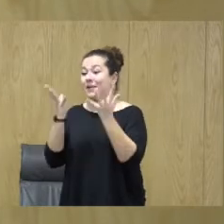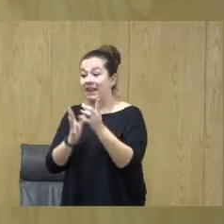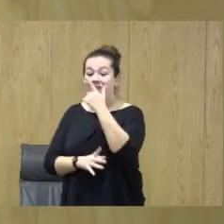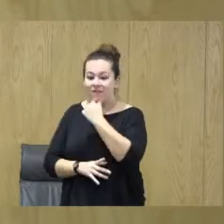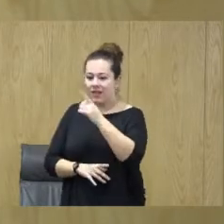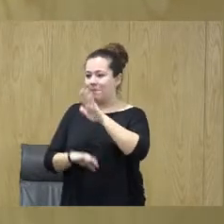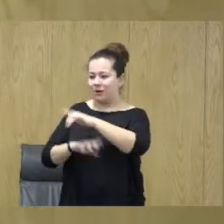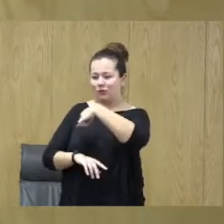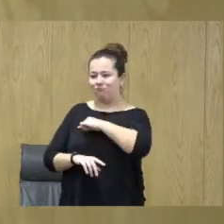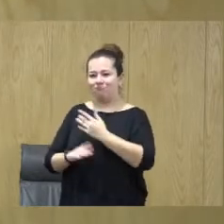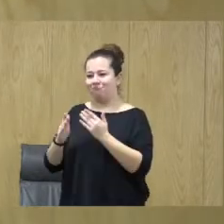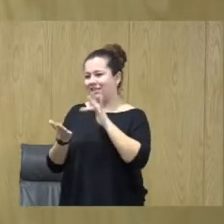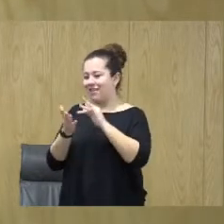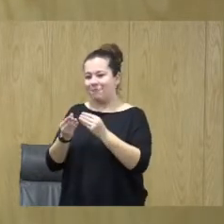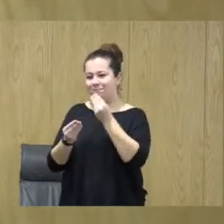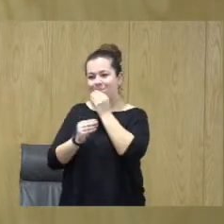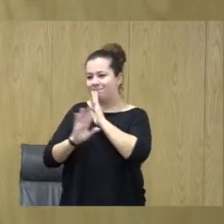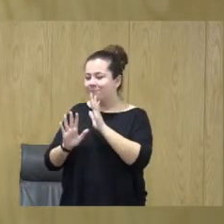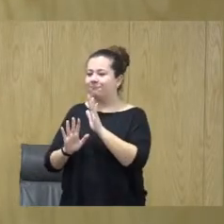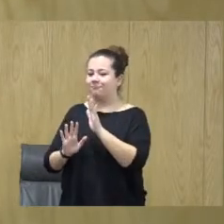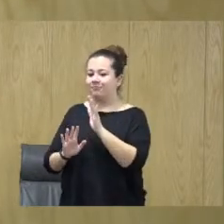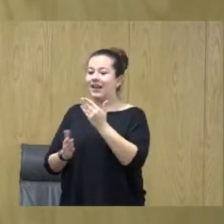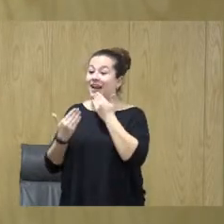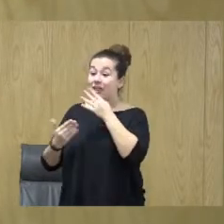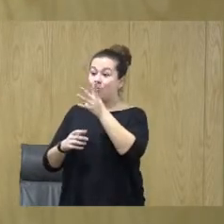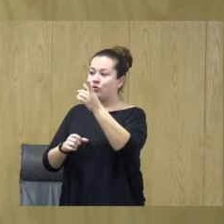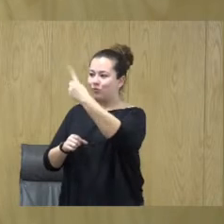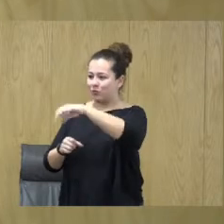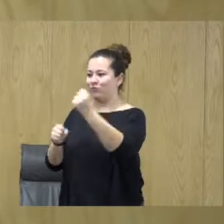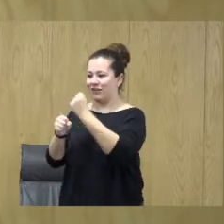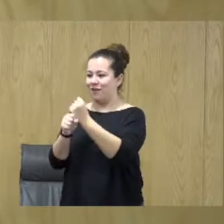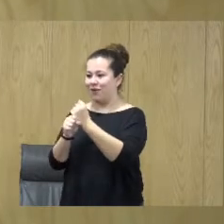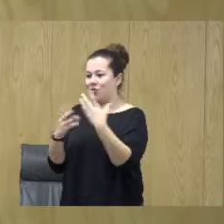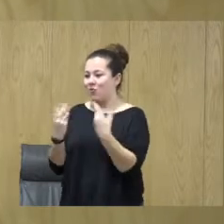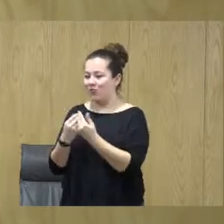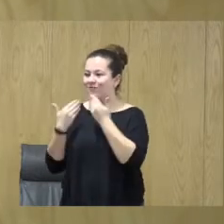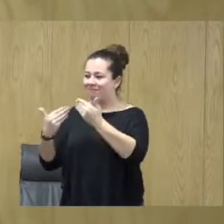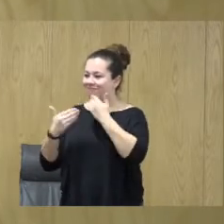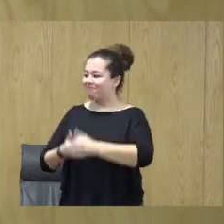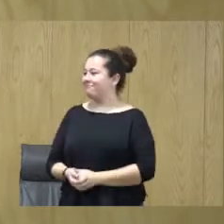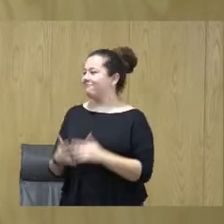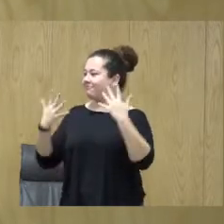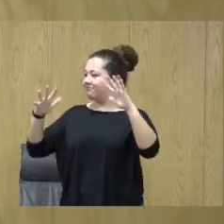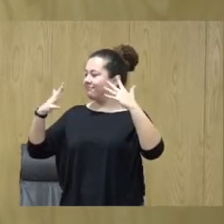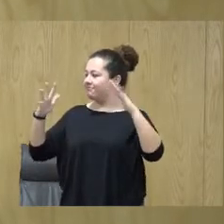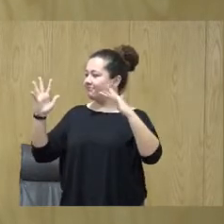es un gran día, es un gran día gracias al trabajo de todos vosotros. Muchas gracias.